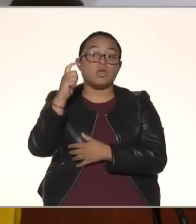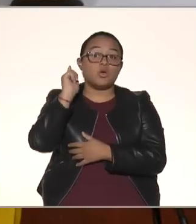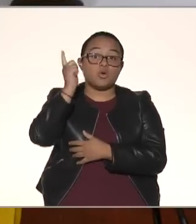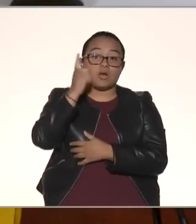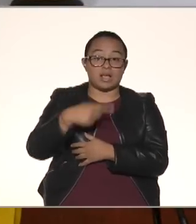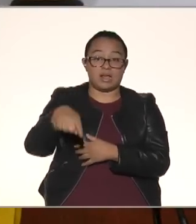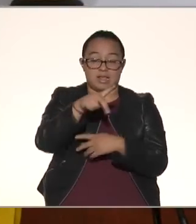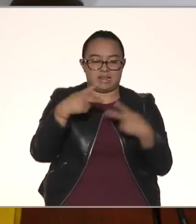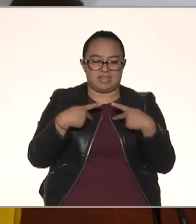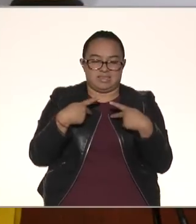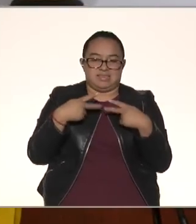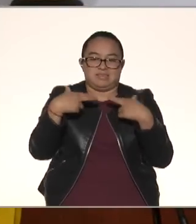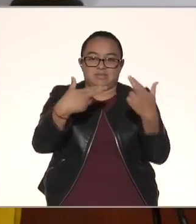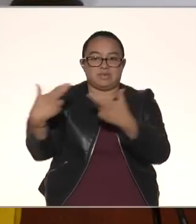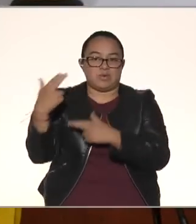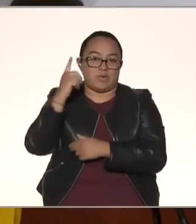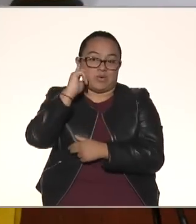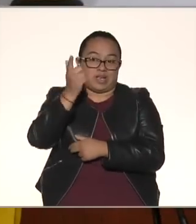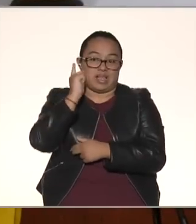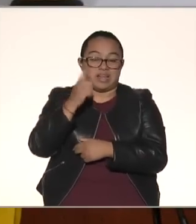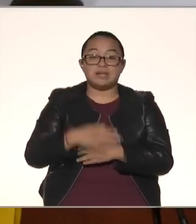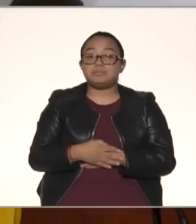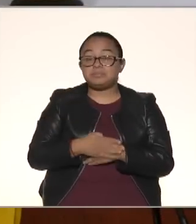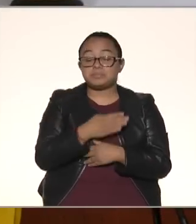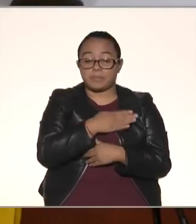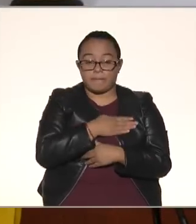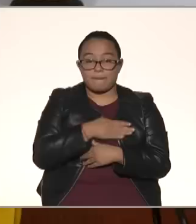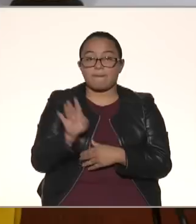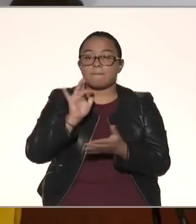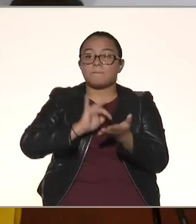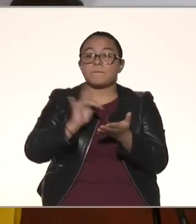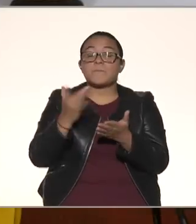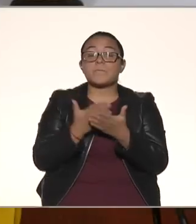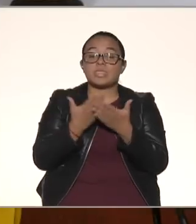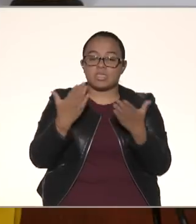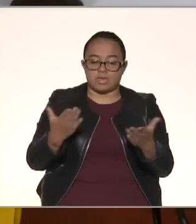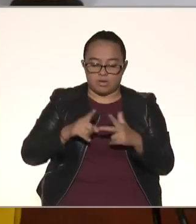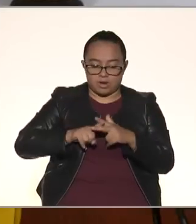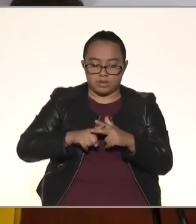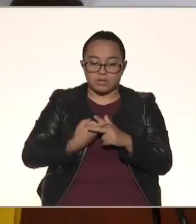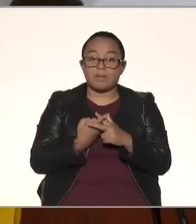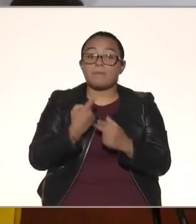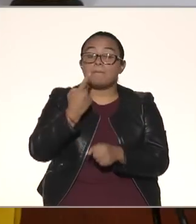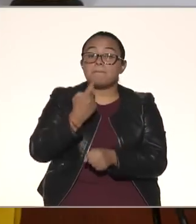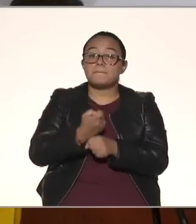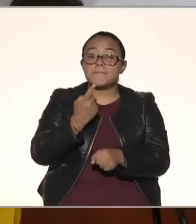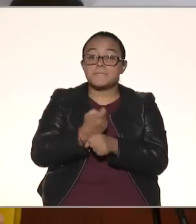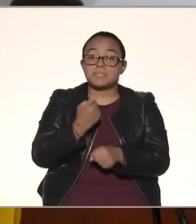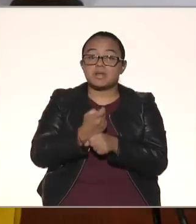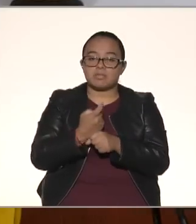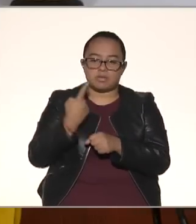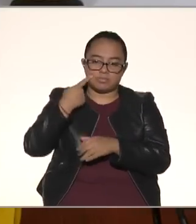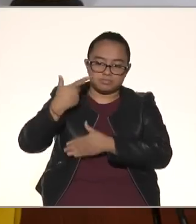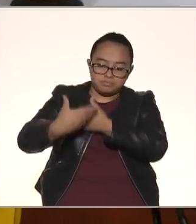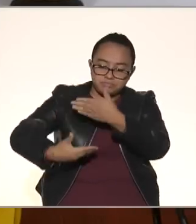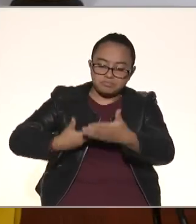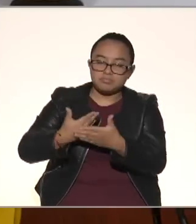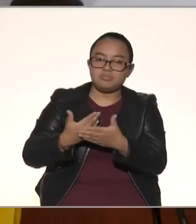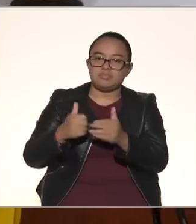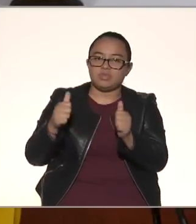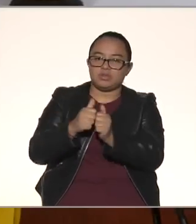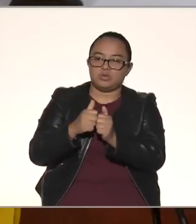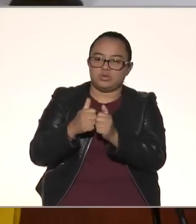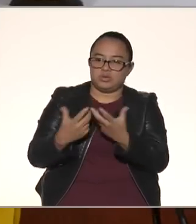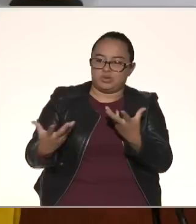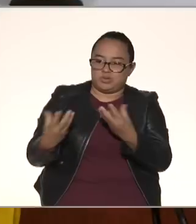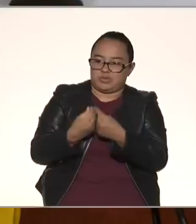hayan sido generosos también, ¿verdad? Bueno, pues gracias. Vamos a iniciar y quiero empezar pues presentando a nuestro gran panel